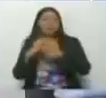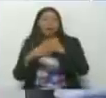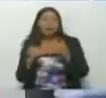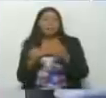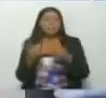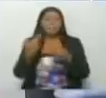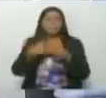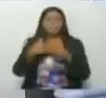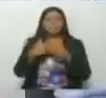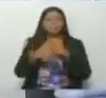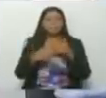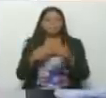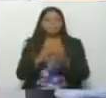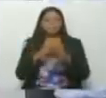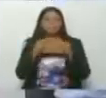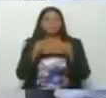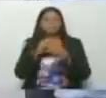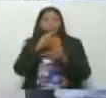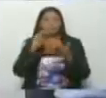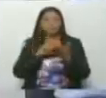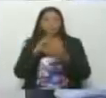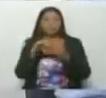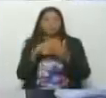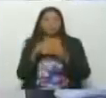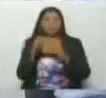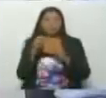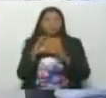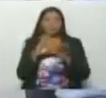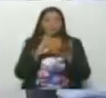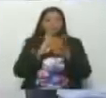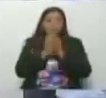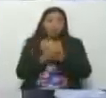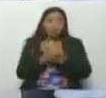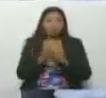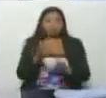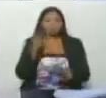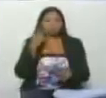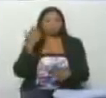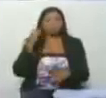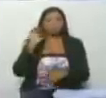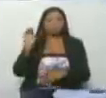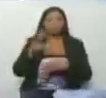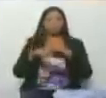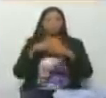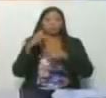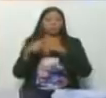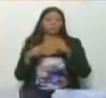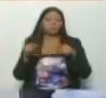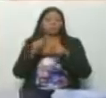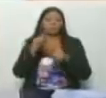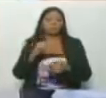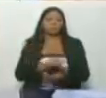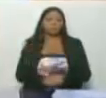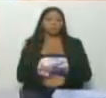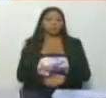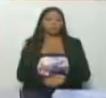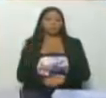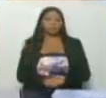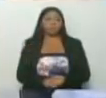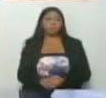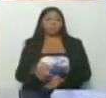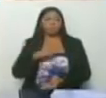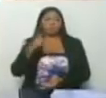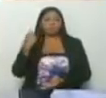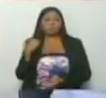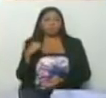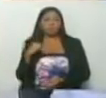petróleo sino de toda la nación se ha desplomado ahora existe ya un proceso no es que haya una expectativa ya hay un proceso